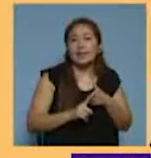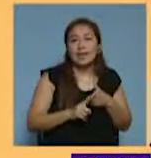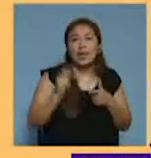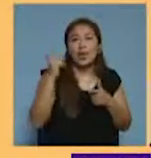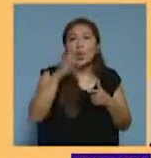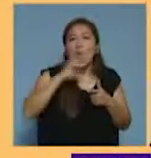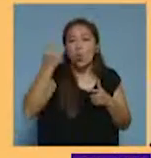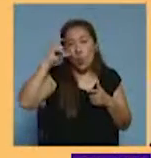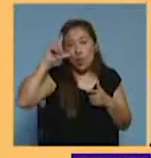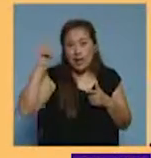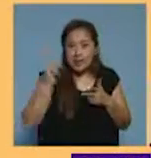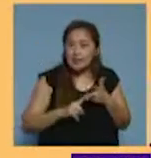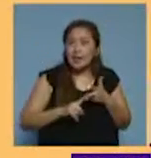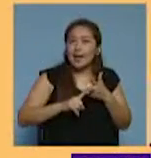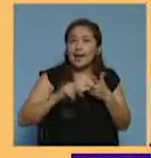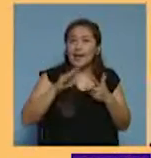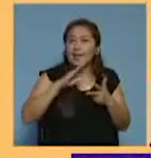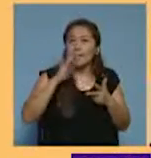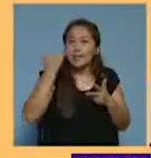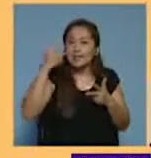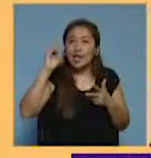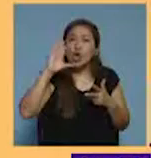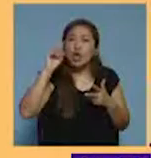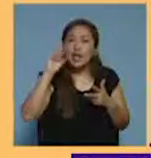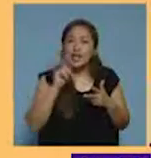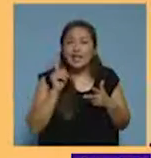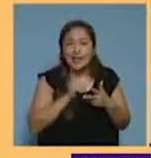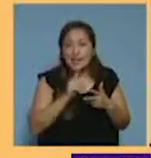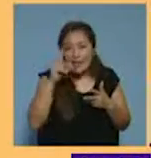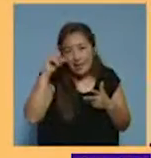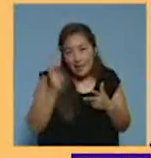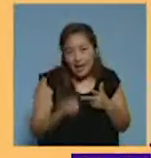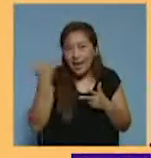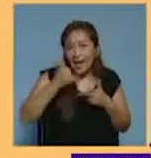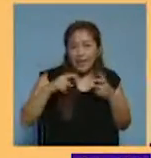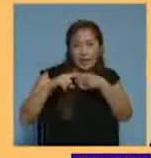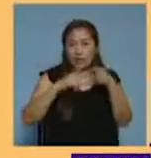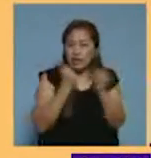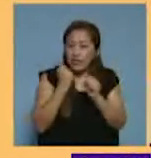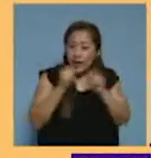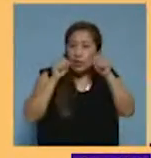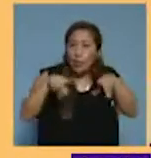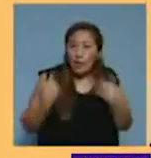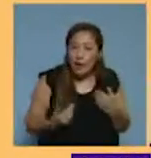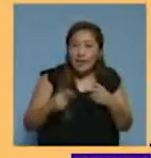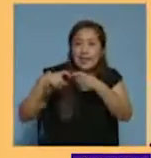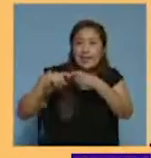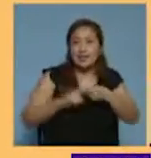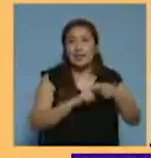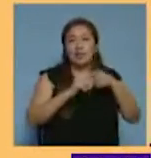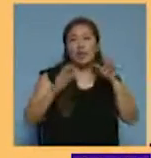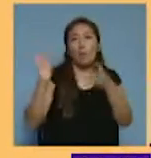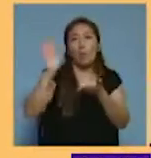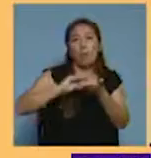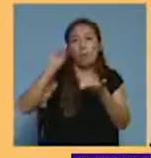jacques ahora el tratamiento de un algún inconveniente y en este momento tenemos máquinas trabajando en el lugar y llevando máquina a los puntos donde